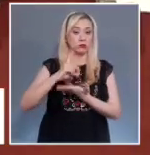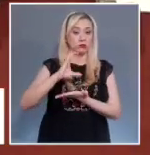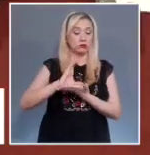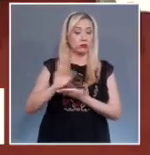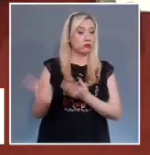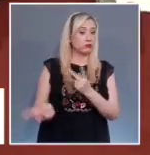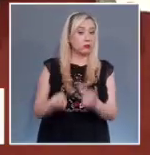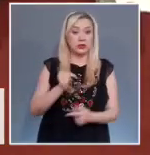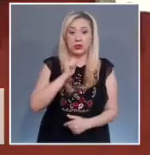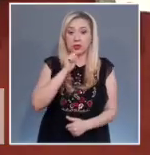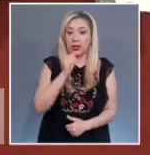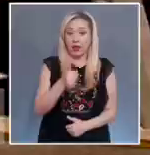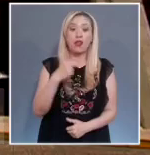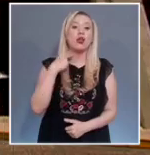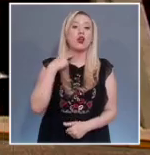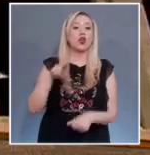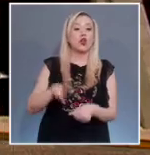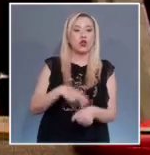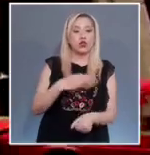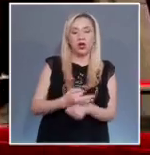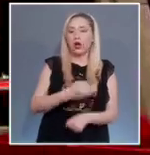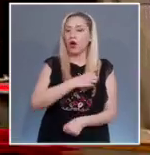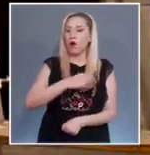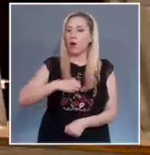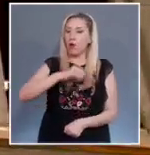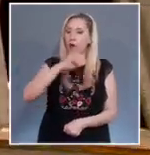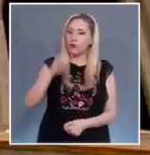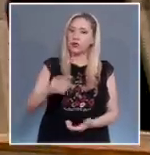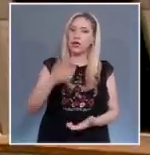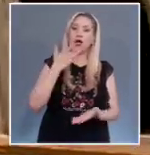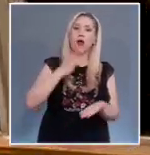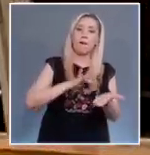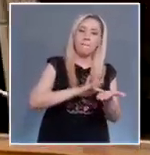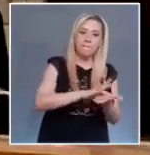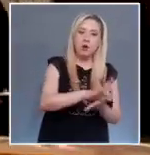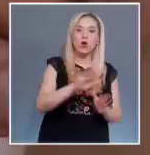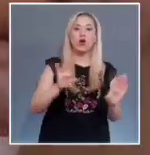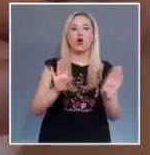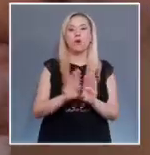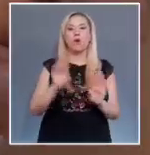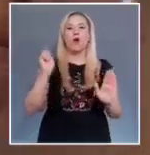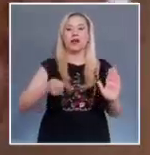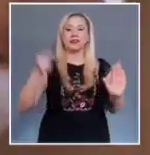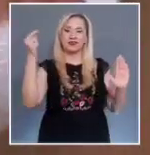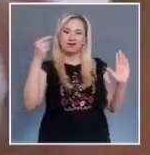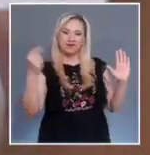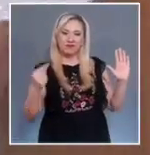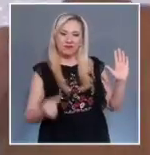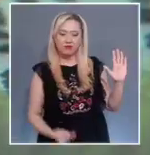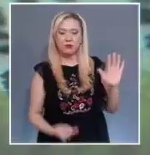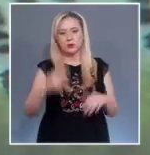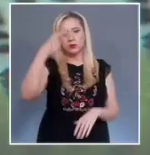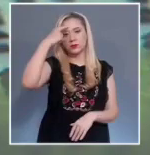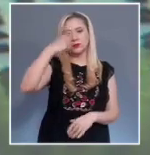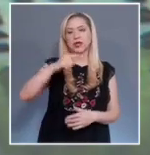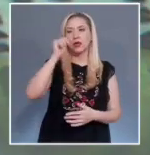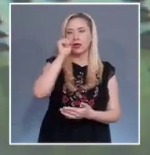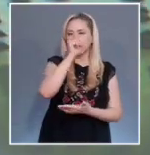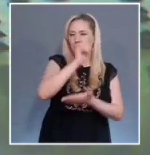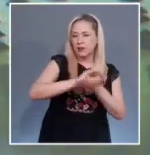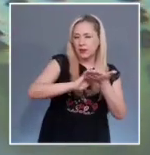notarios públicos para que proporcionen apoyos, instrumentos y ajustes razonables, como un sistema braille, lectura